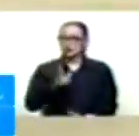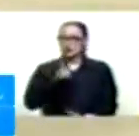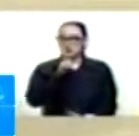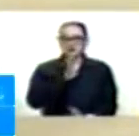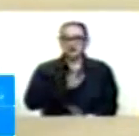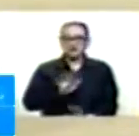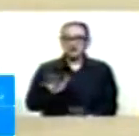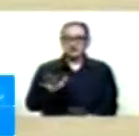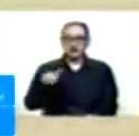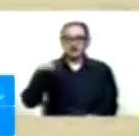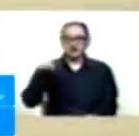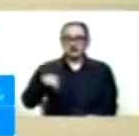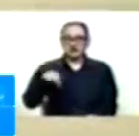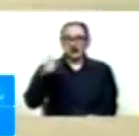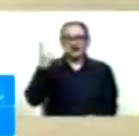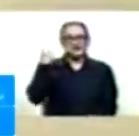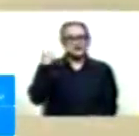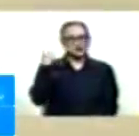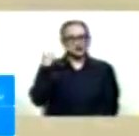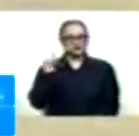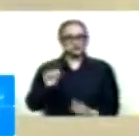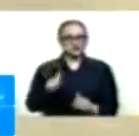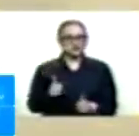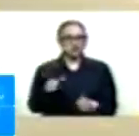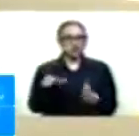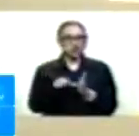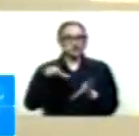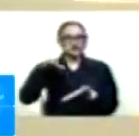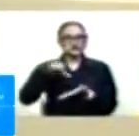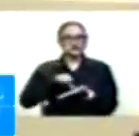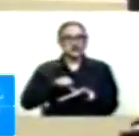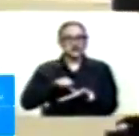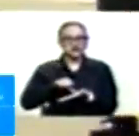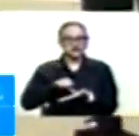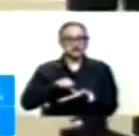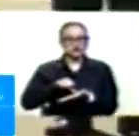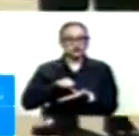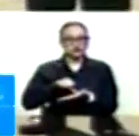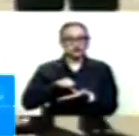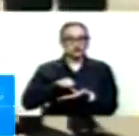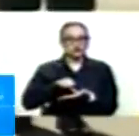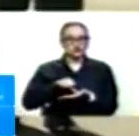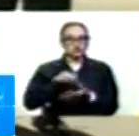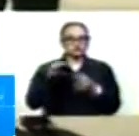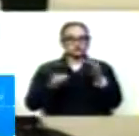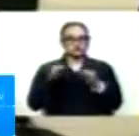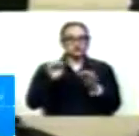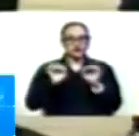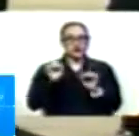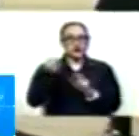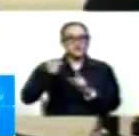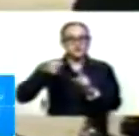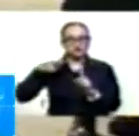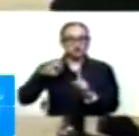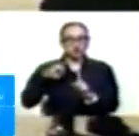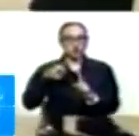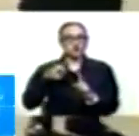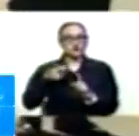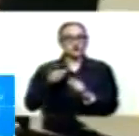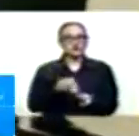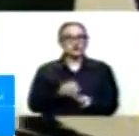irregular que se presentó el día de ayer en el Centro de Detención Judicial Preventiva de